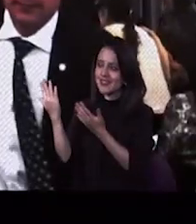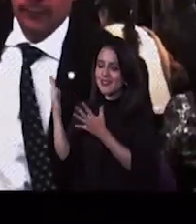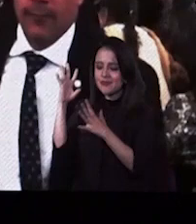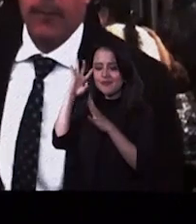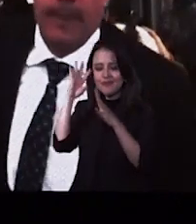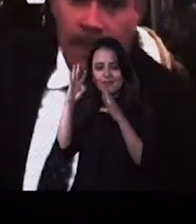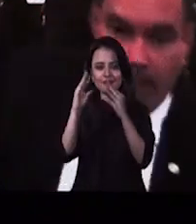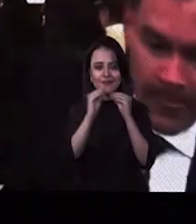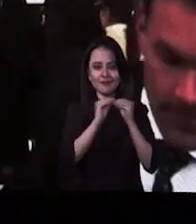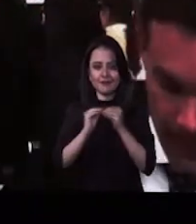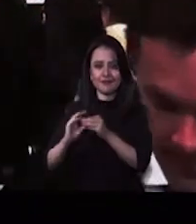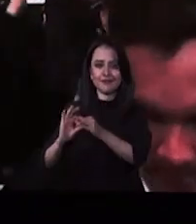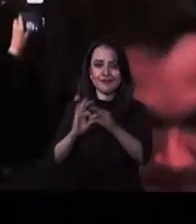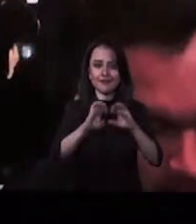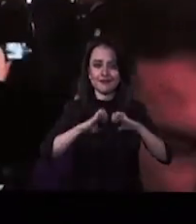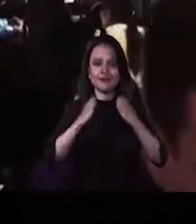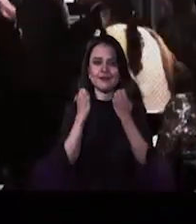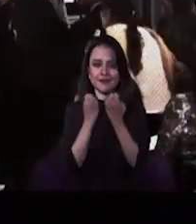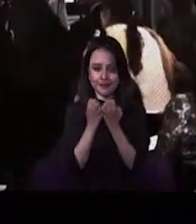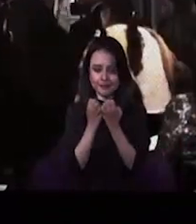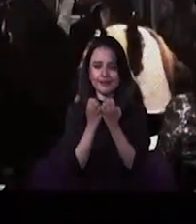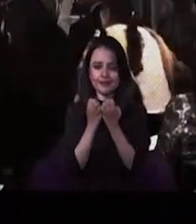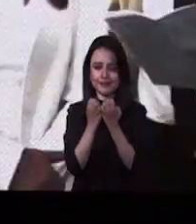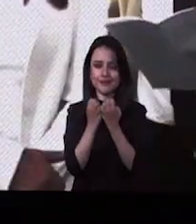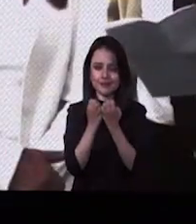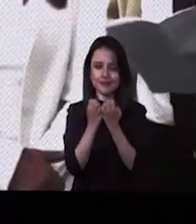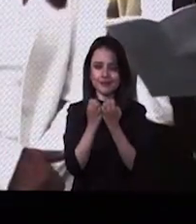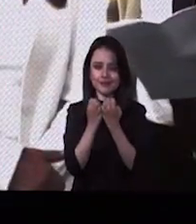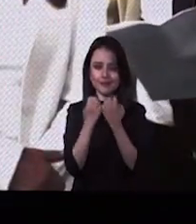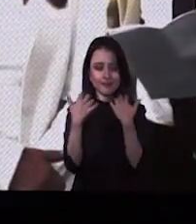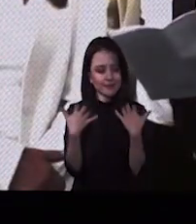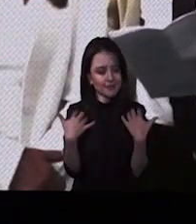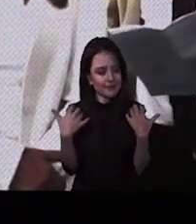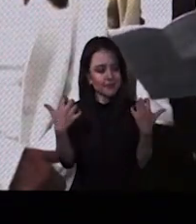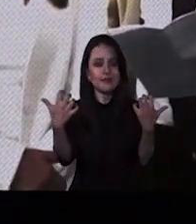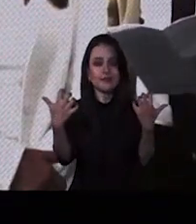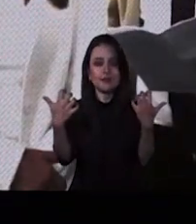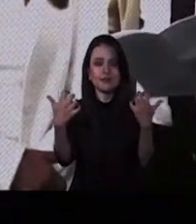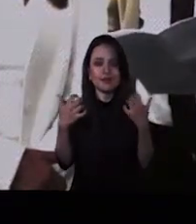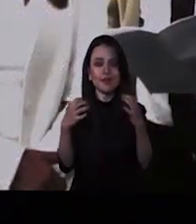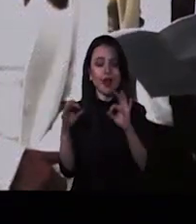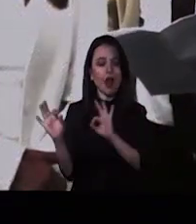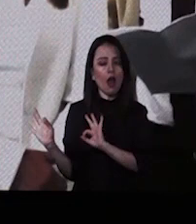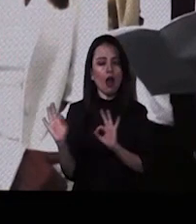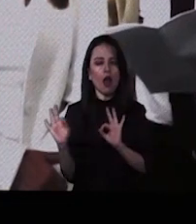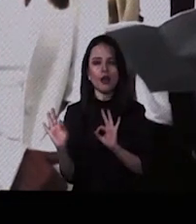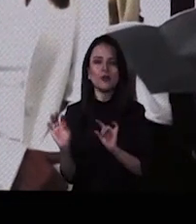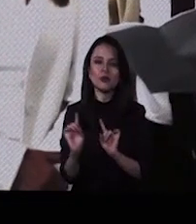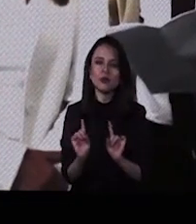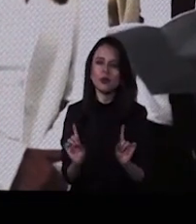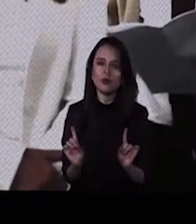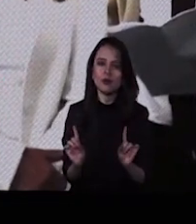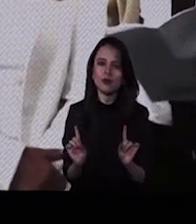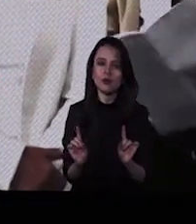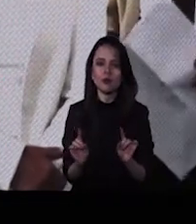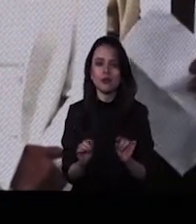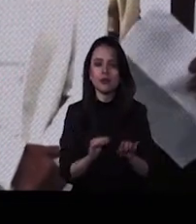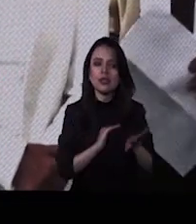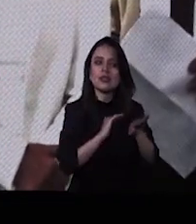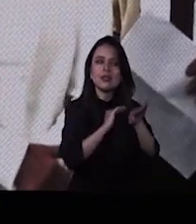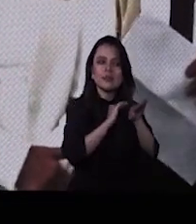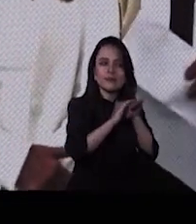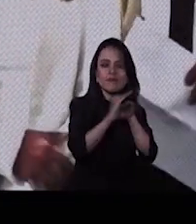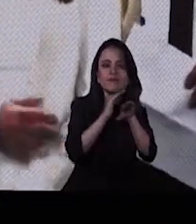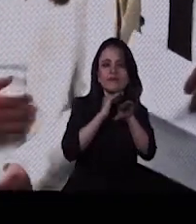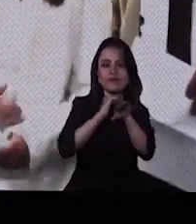conjunto, un encuentro no episódico entre actores